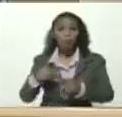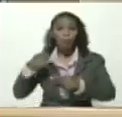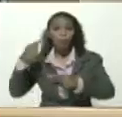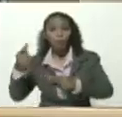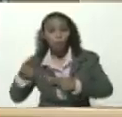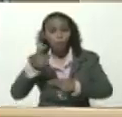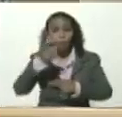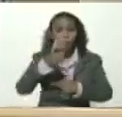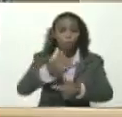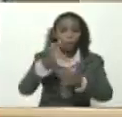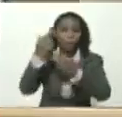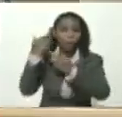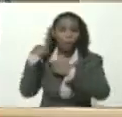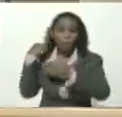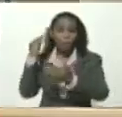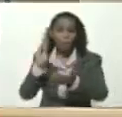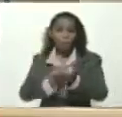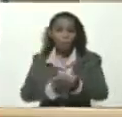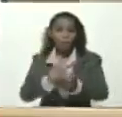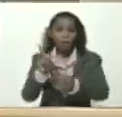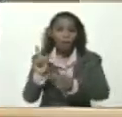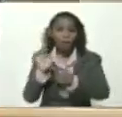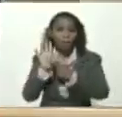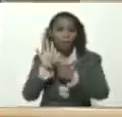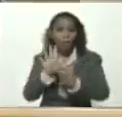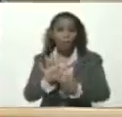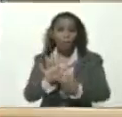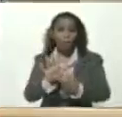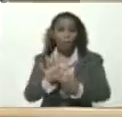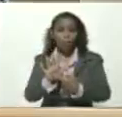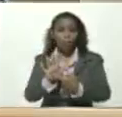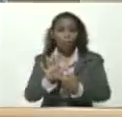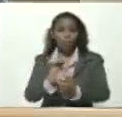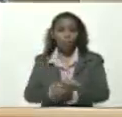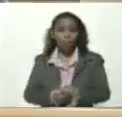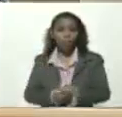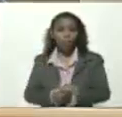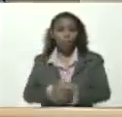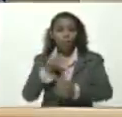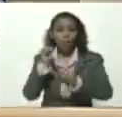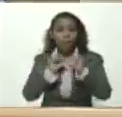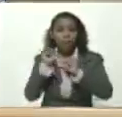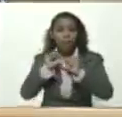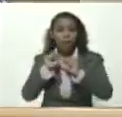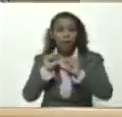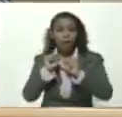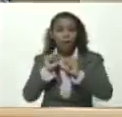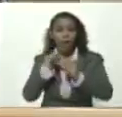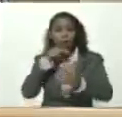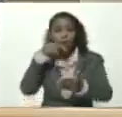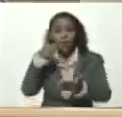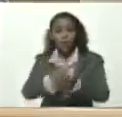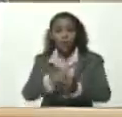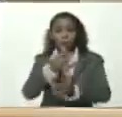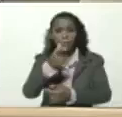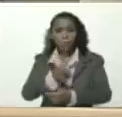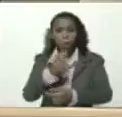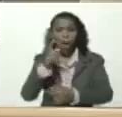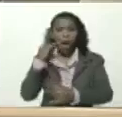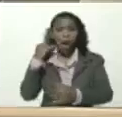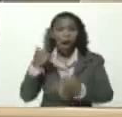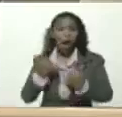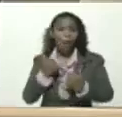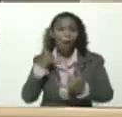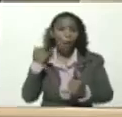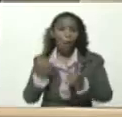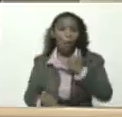candidato. Eso aparecerá reflejado, ¿verdad?, en la máquina de votación, el nombre del nuevo. Ahora, la última